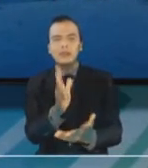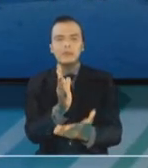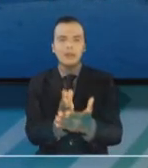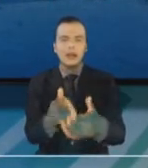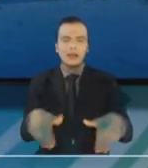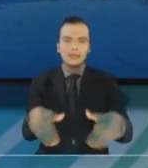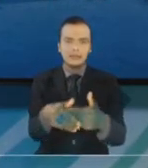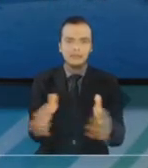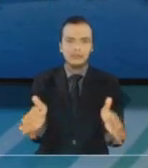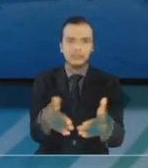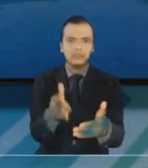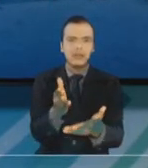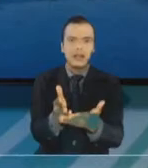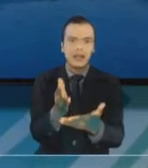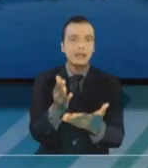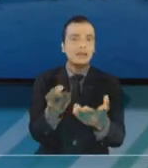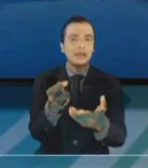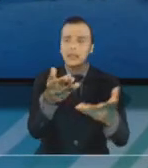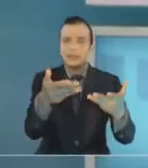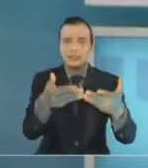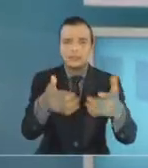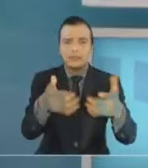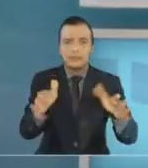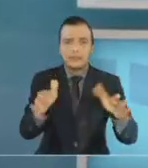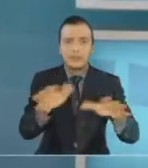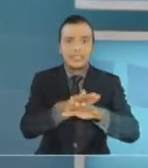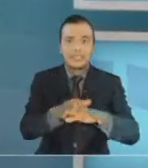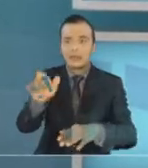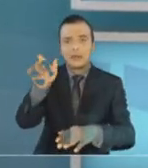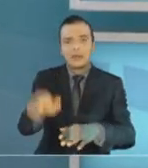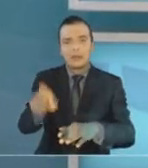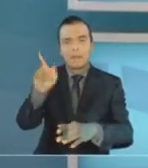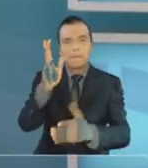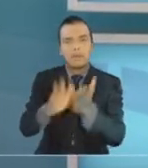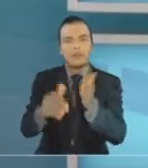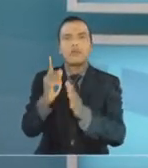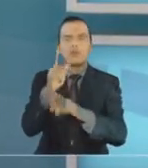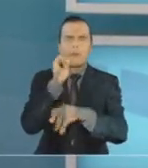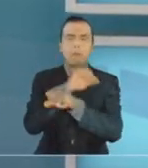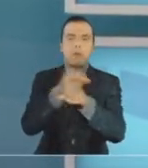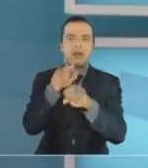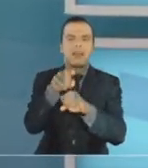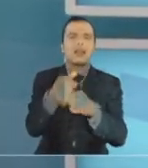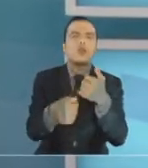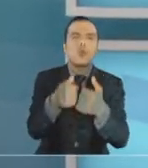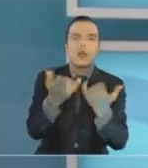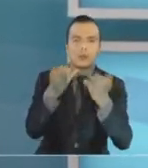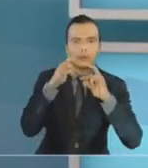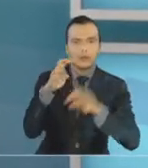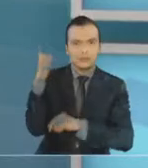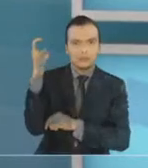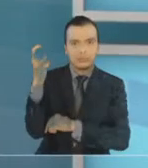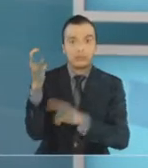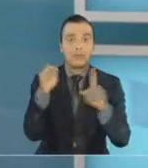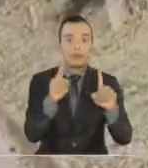campesino en medio del despeje de la vía panamericana. Las autoridades insisten en el diálogo y la